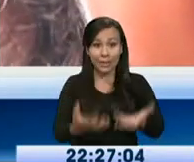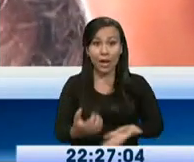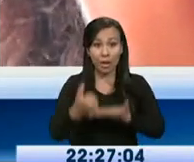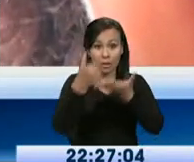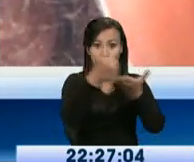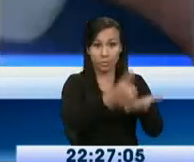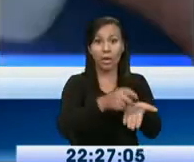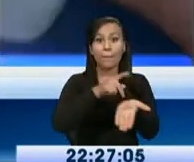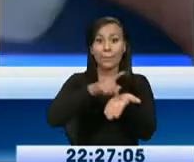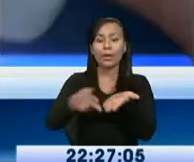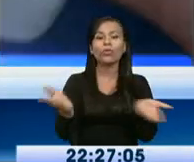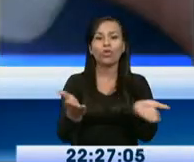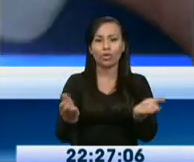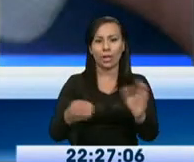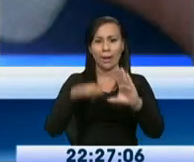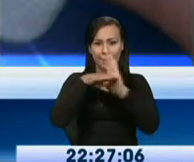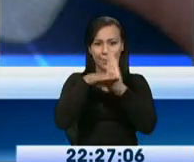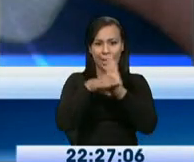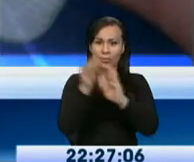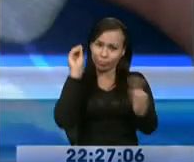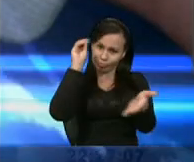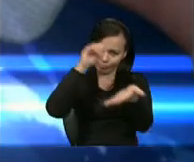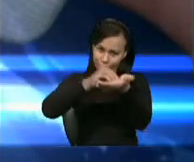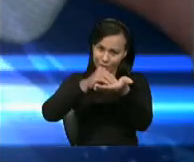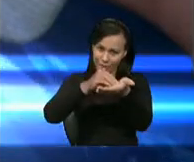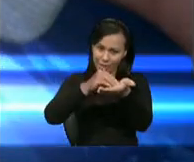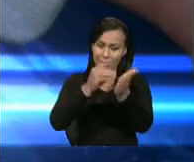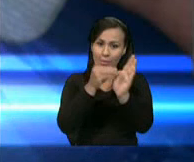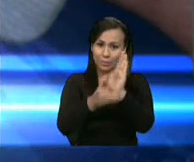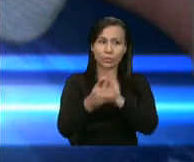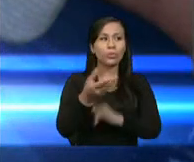pueden hacer al número de cuenta de ahorro del Banco del Pichincha,